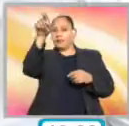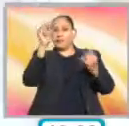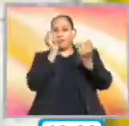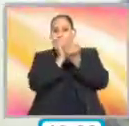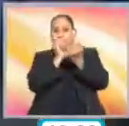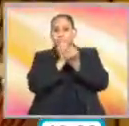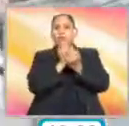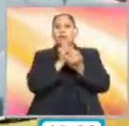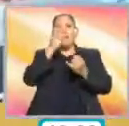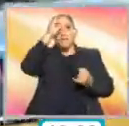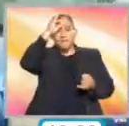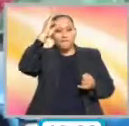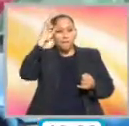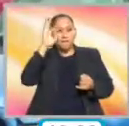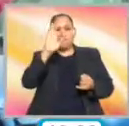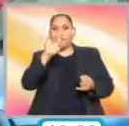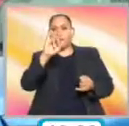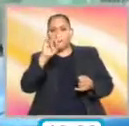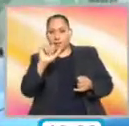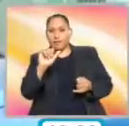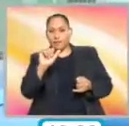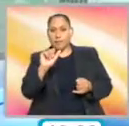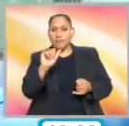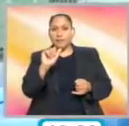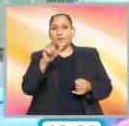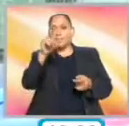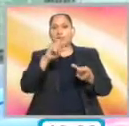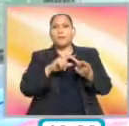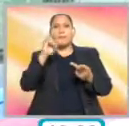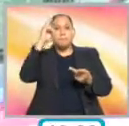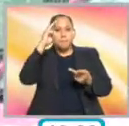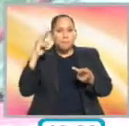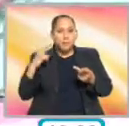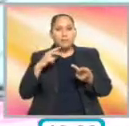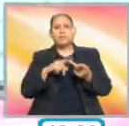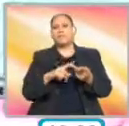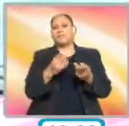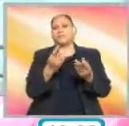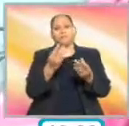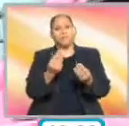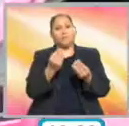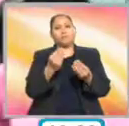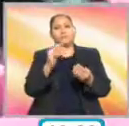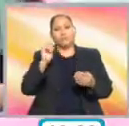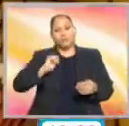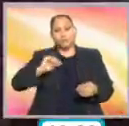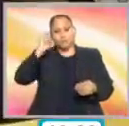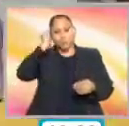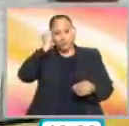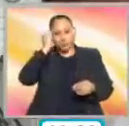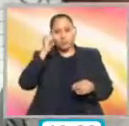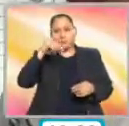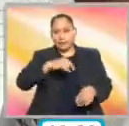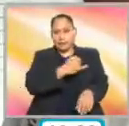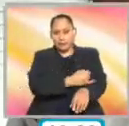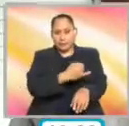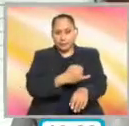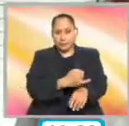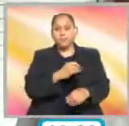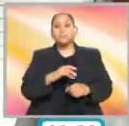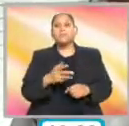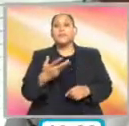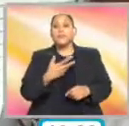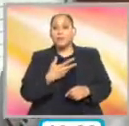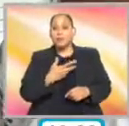está una Frida Kahlo, ¿no? Hay Frida Kahlo, hay la Virgen, hay varias Muchos motivos prehispánicos, más que en Iztapalapa,